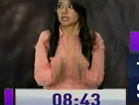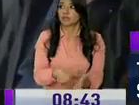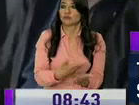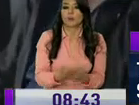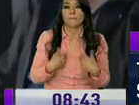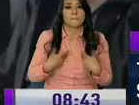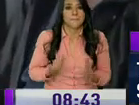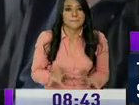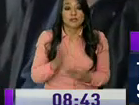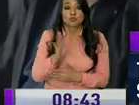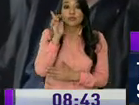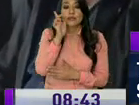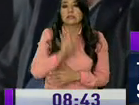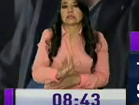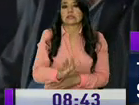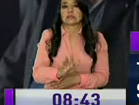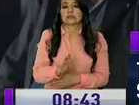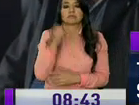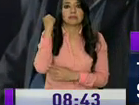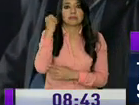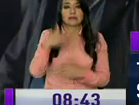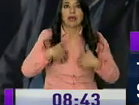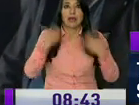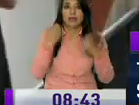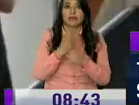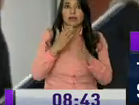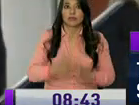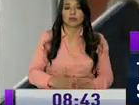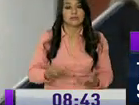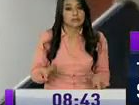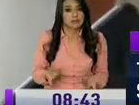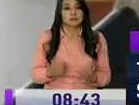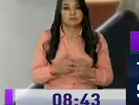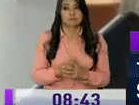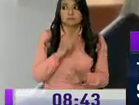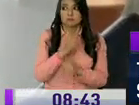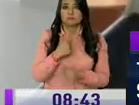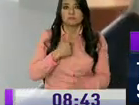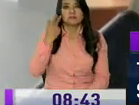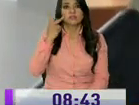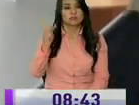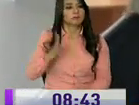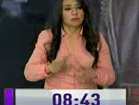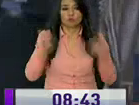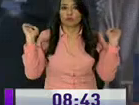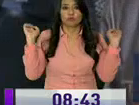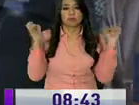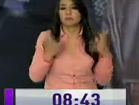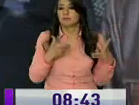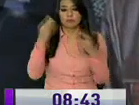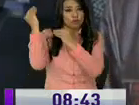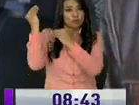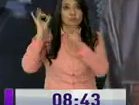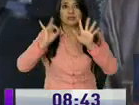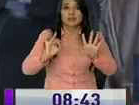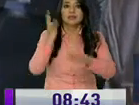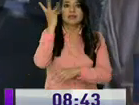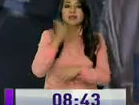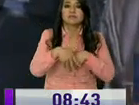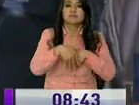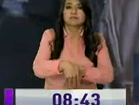molestó a los dirigentes de los distintos sindicatos de trabajadores. Tomamos la decisión de retirarnos. 7 días de paro, ¿para